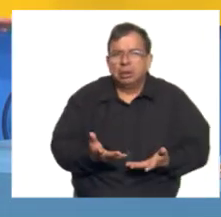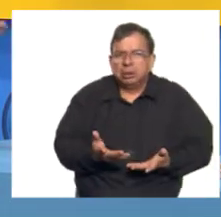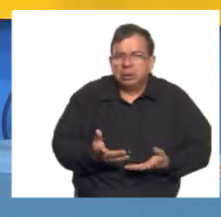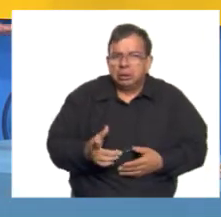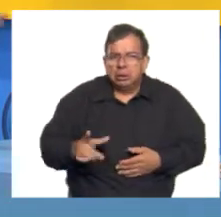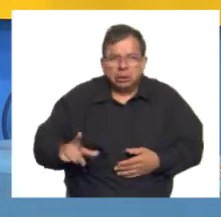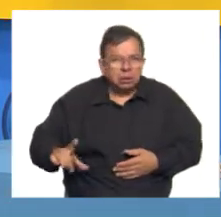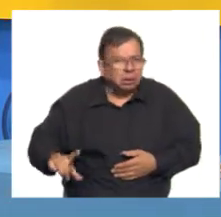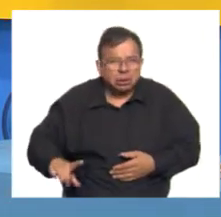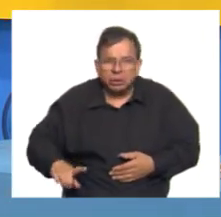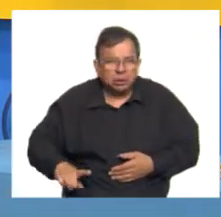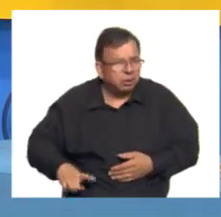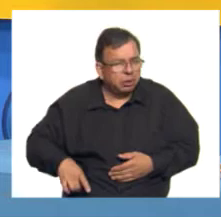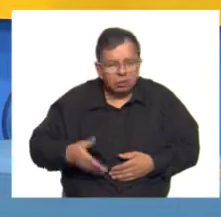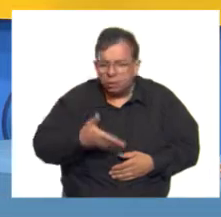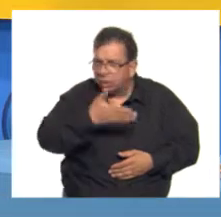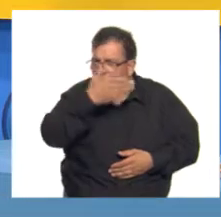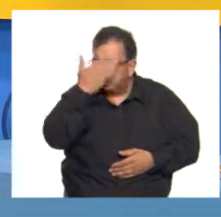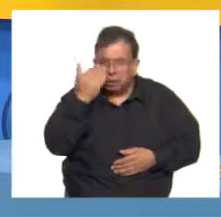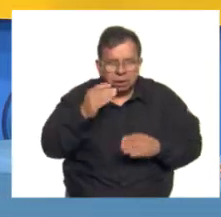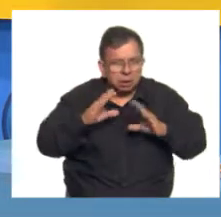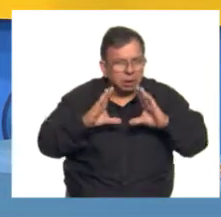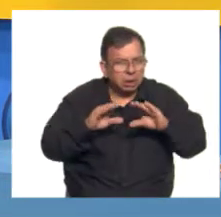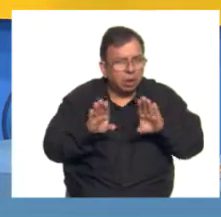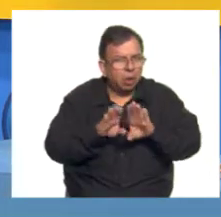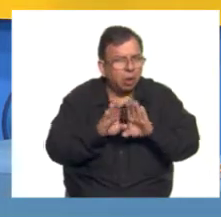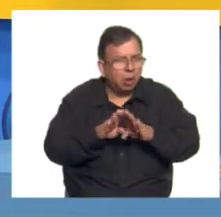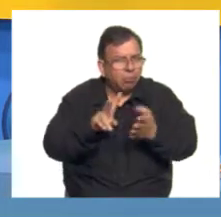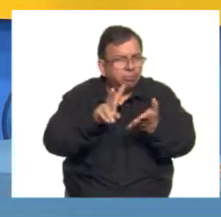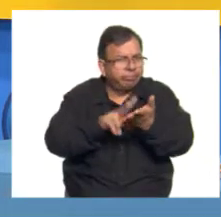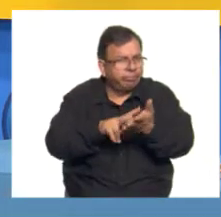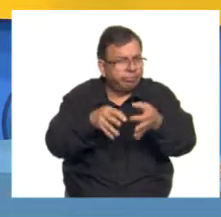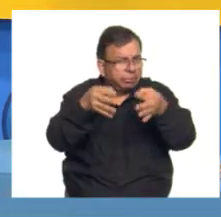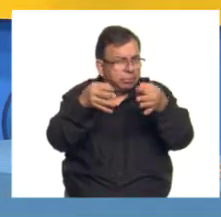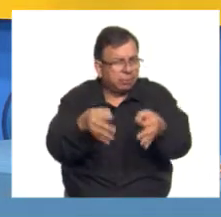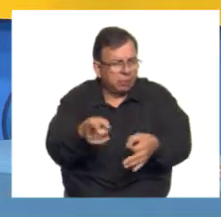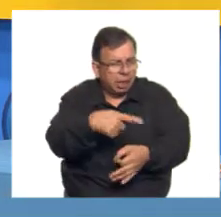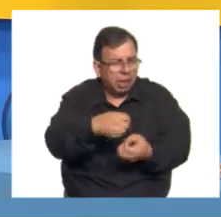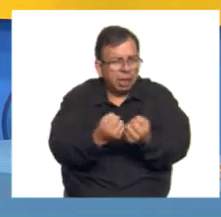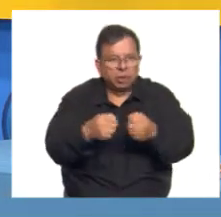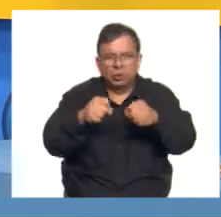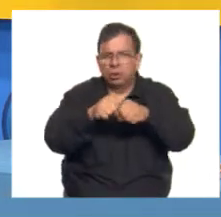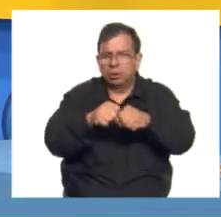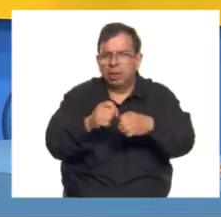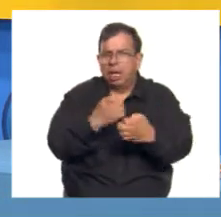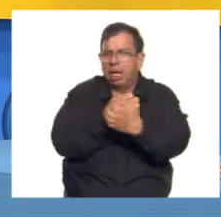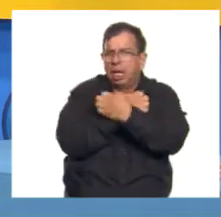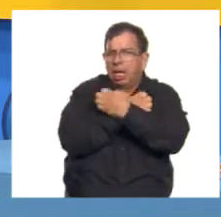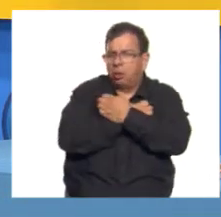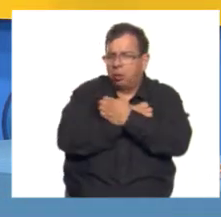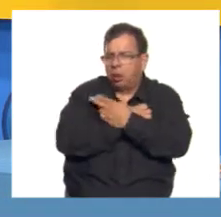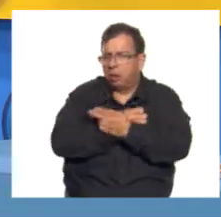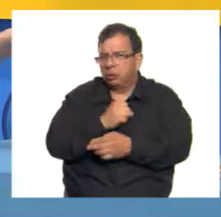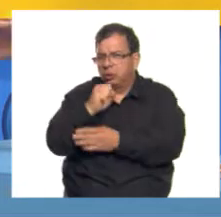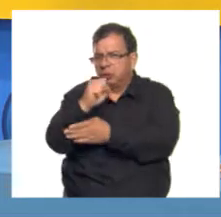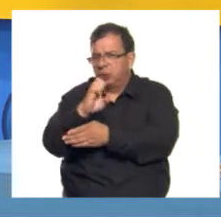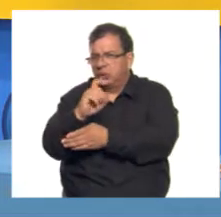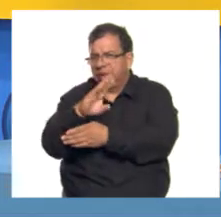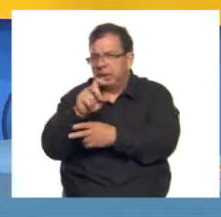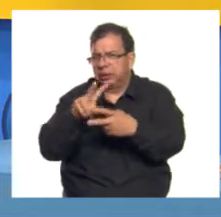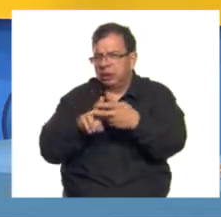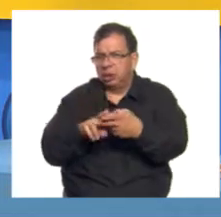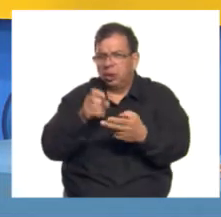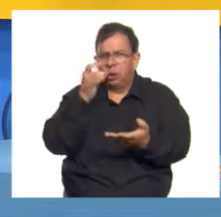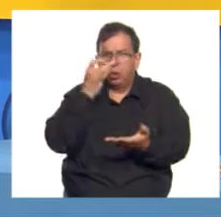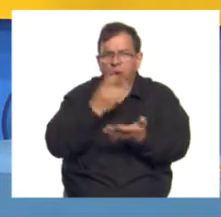no estaba capacitado para inculcar los valores correctos a la sociedad y que la educación socialista solo serviría para